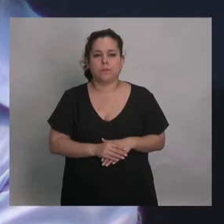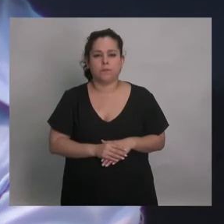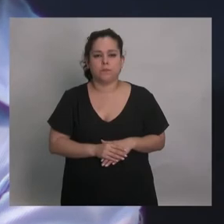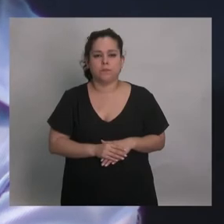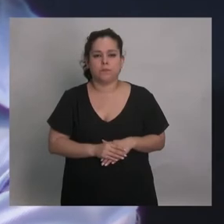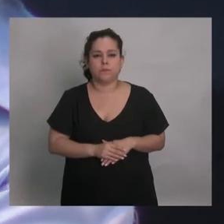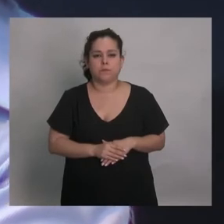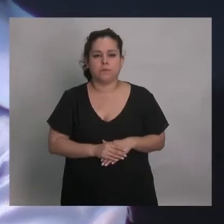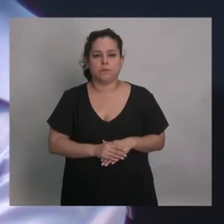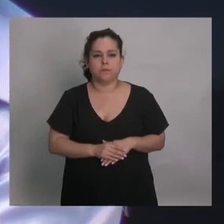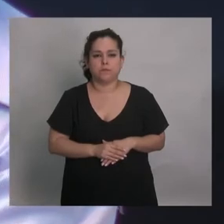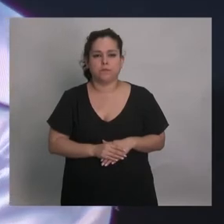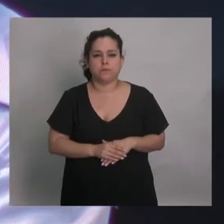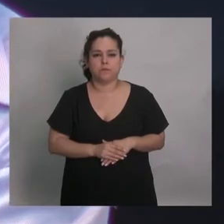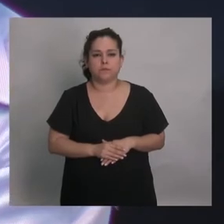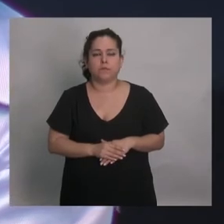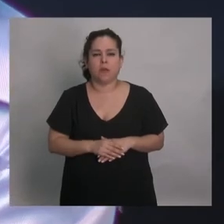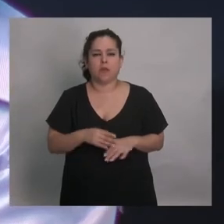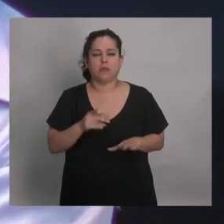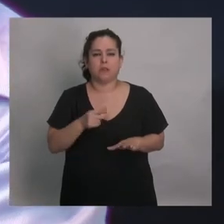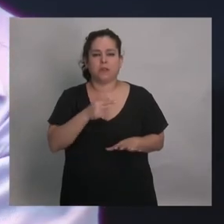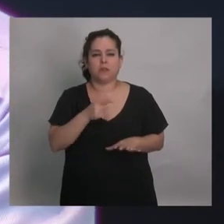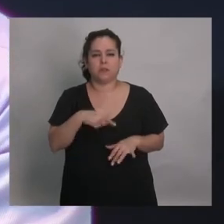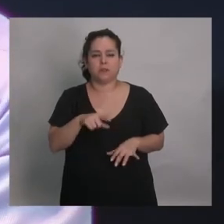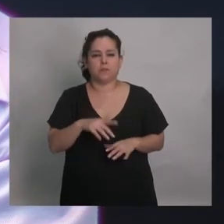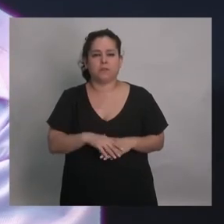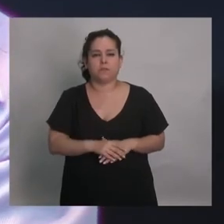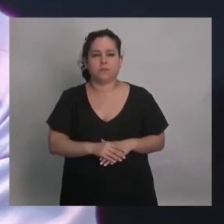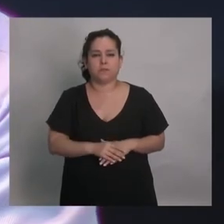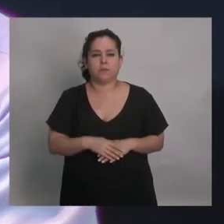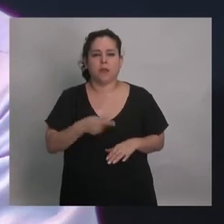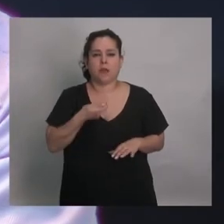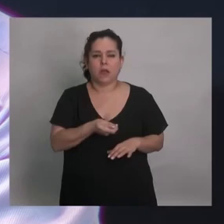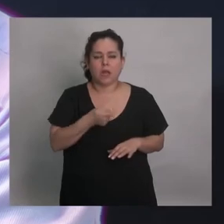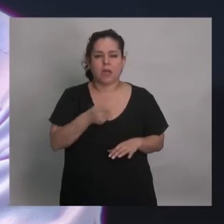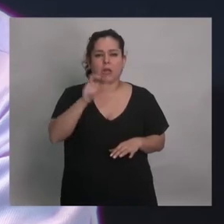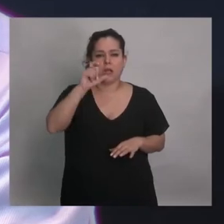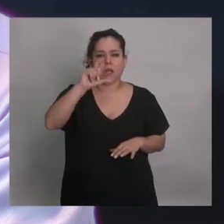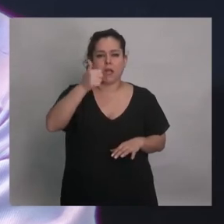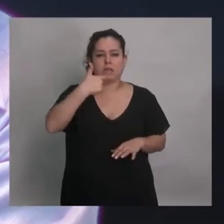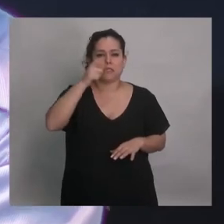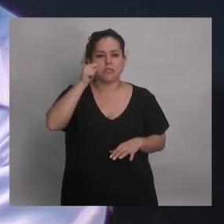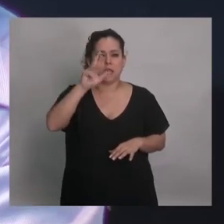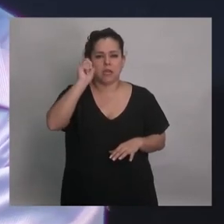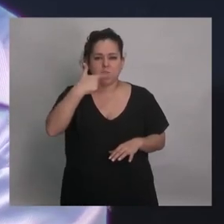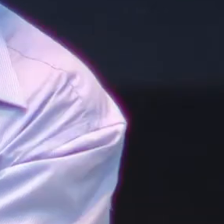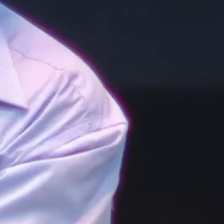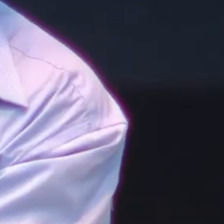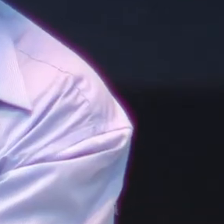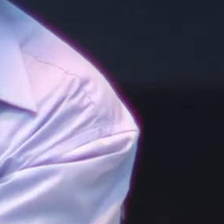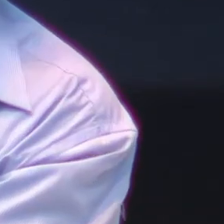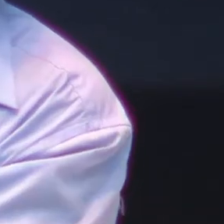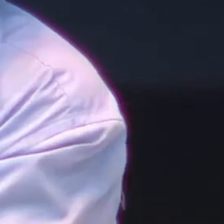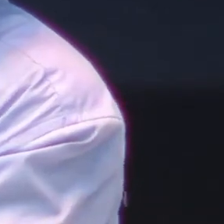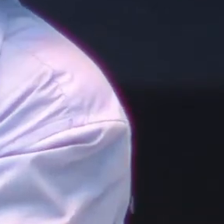zelaya en honduras y el asesinato de berta cáceres esa líder popular que defendió